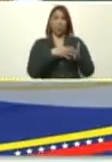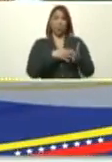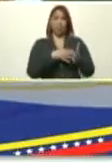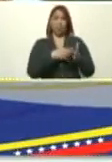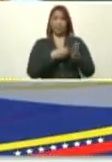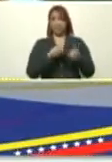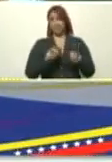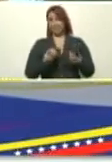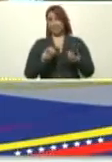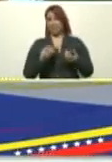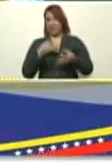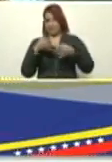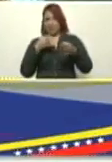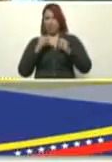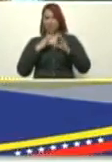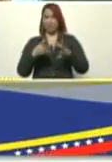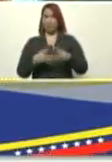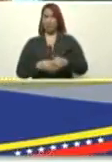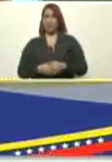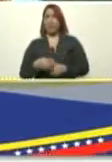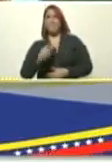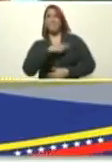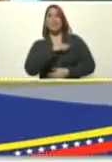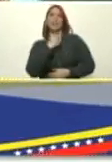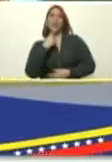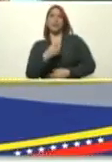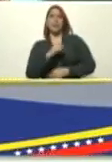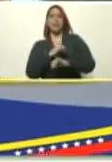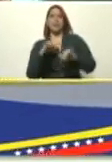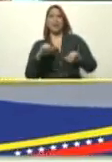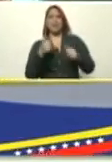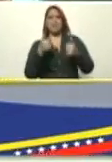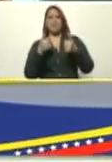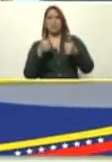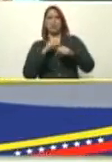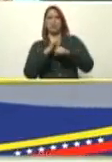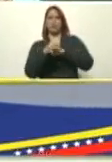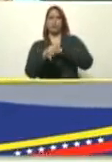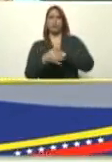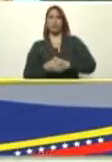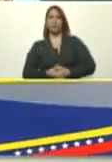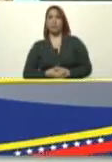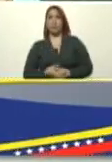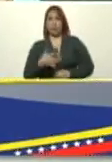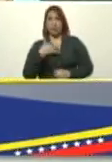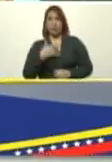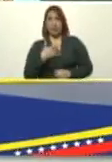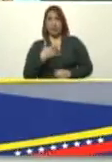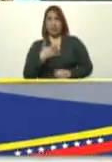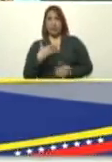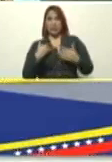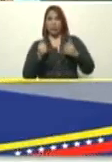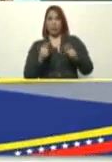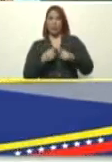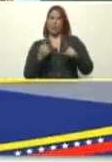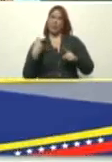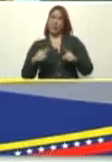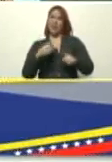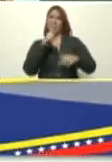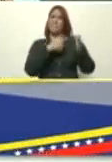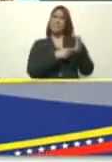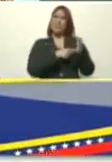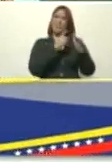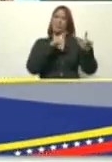ejemplo. España dice que está bien ya del Omicron, también se sienten seguros y tienen 1.000 casos por